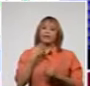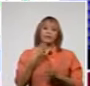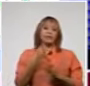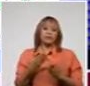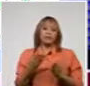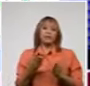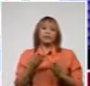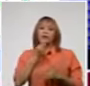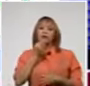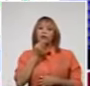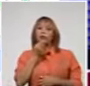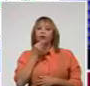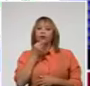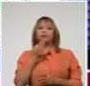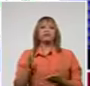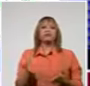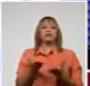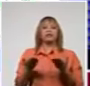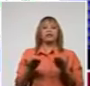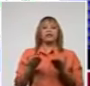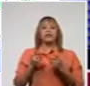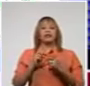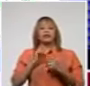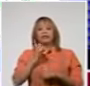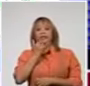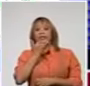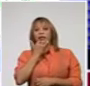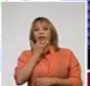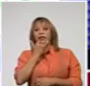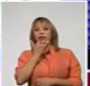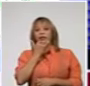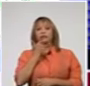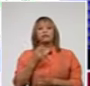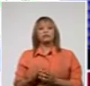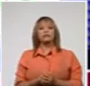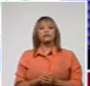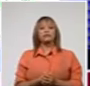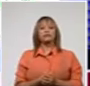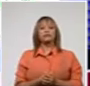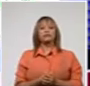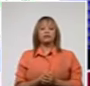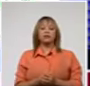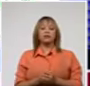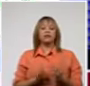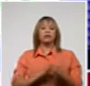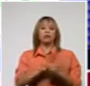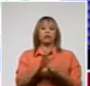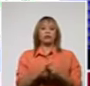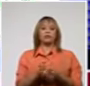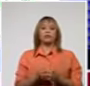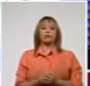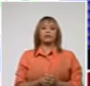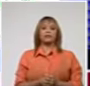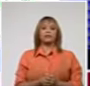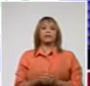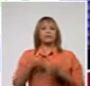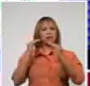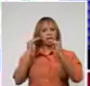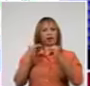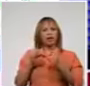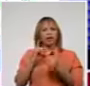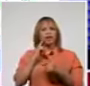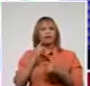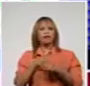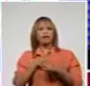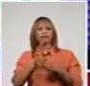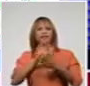ser resarcido el daño que al sistema, al organismo pues produce la COVID-19. Vamos entonces a revisar otras estadísticas que comunicaba